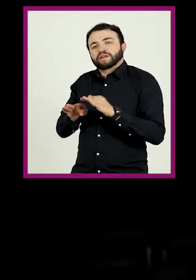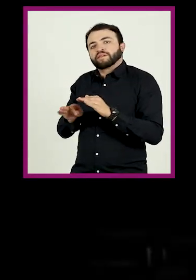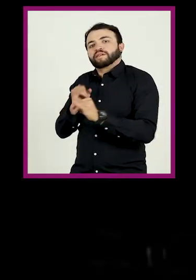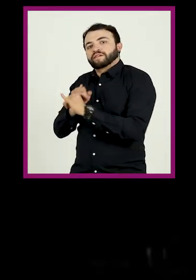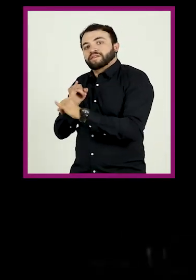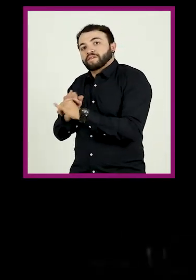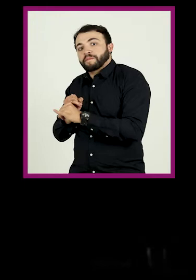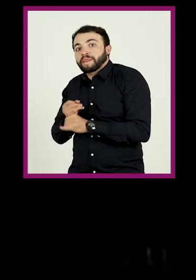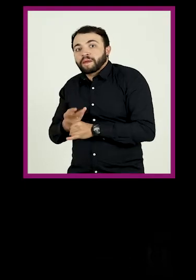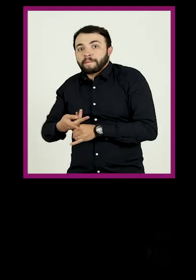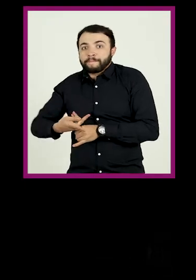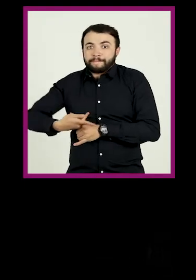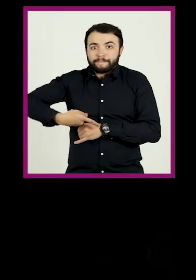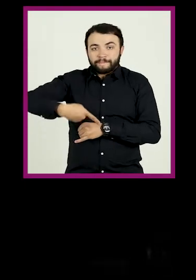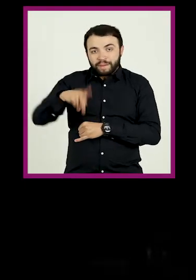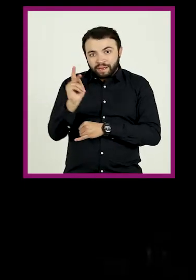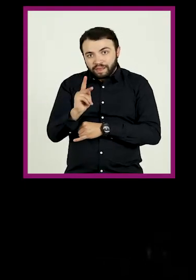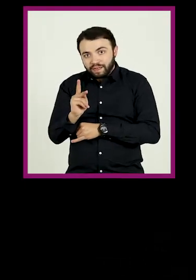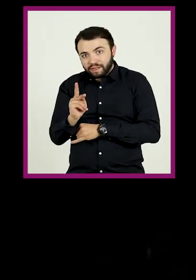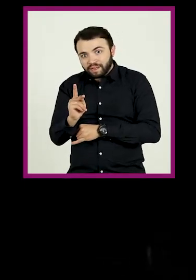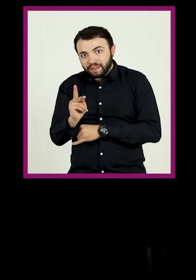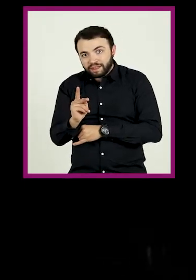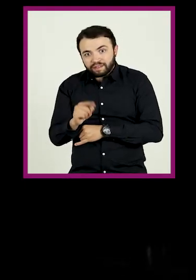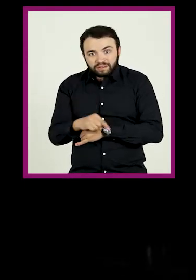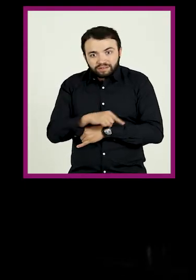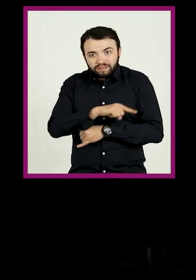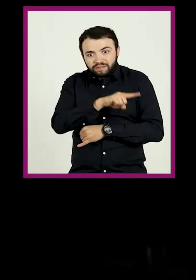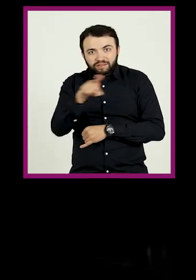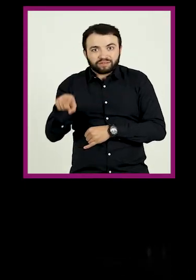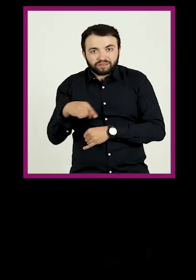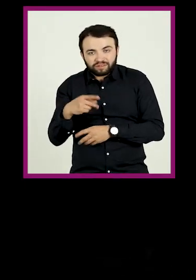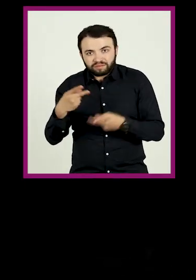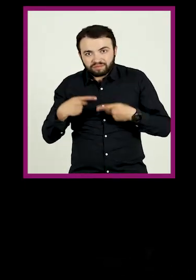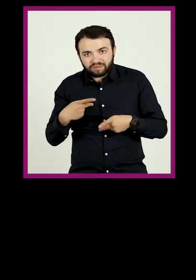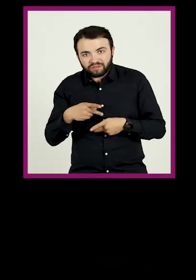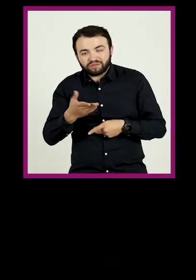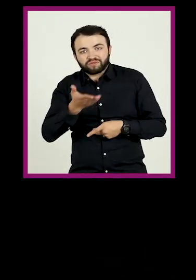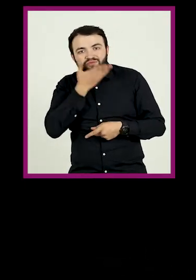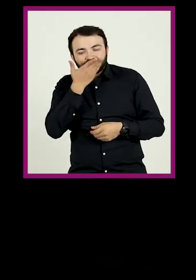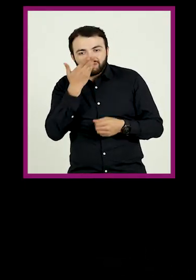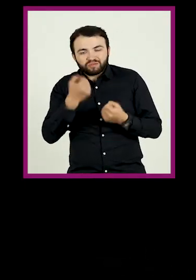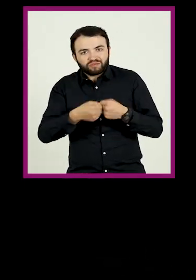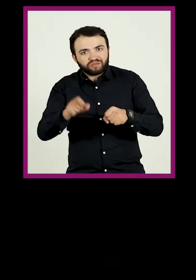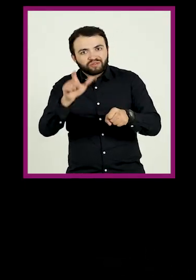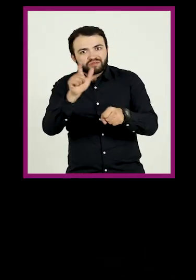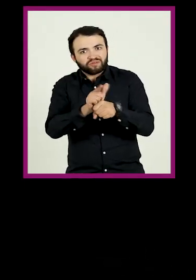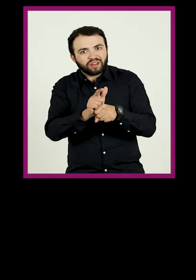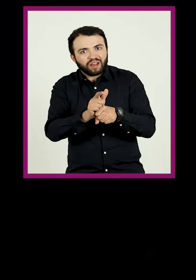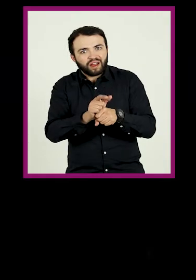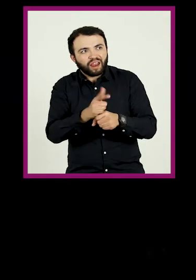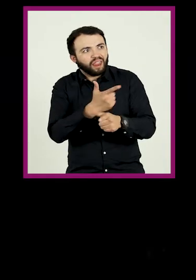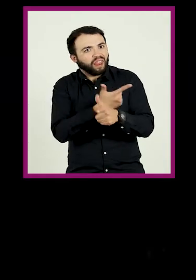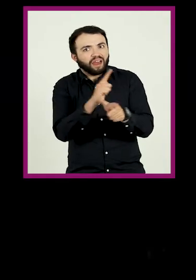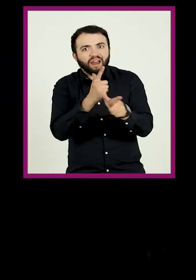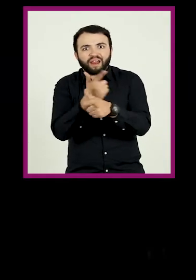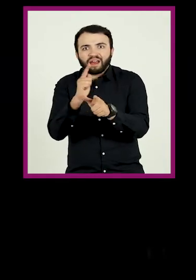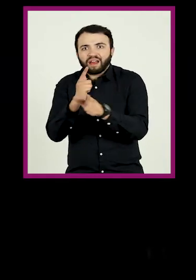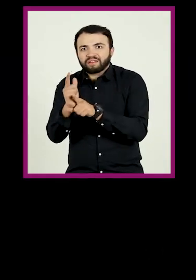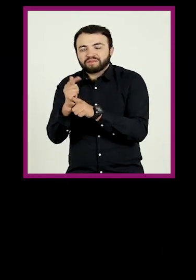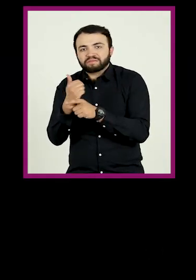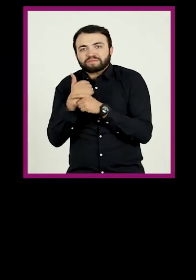sugerido. Pero aún así, la falta de la sociabilidad acostumbrada a menudo me provoca